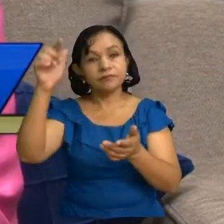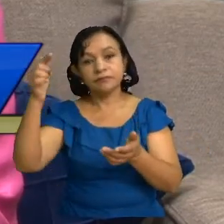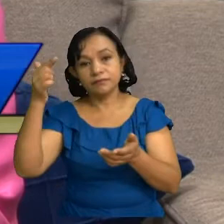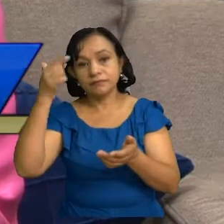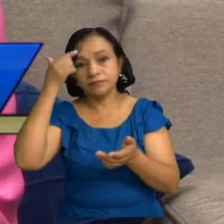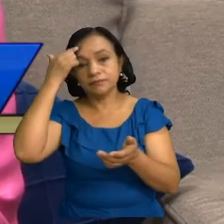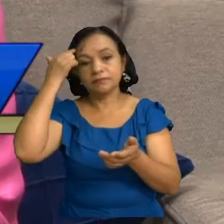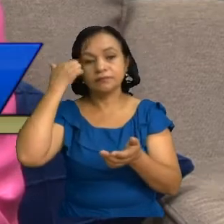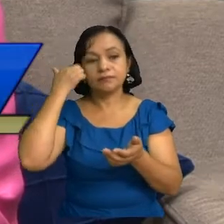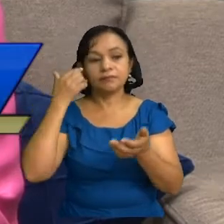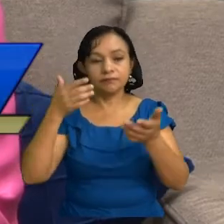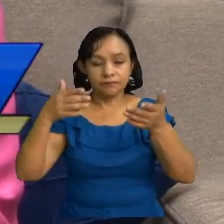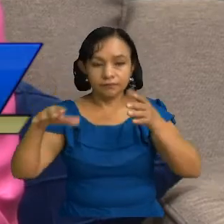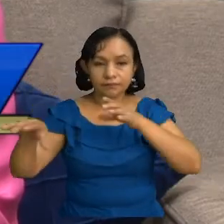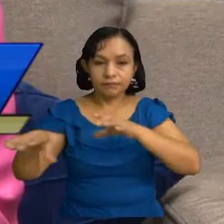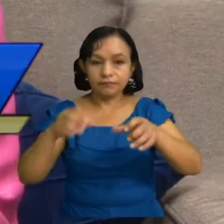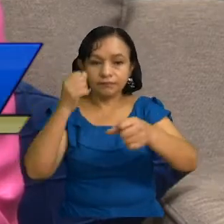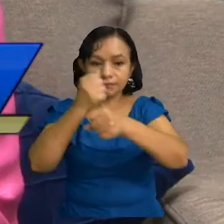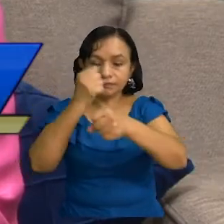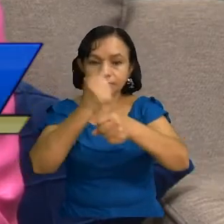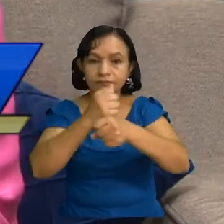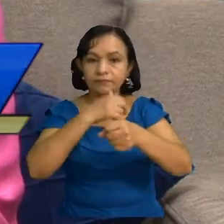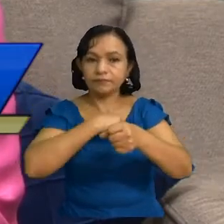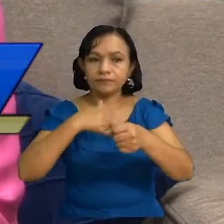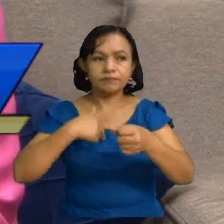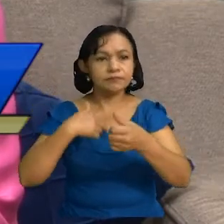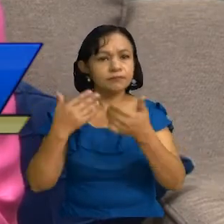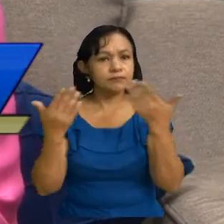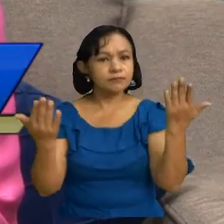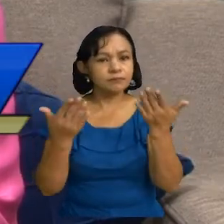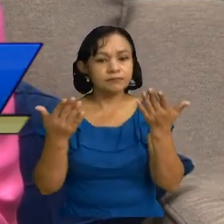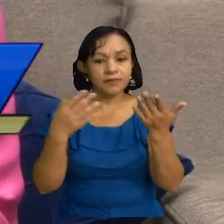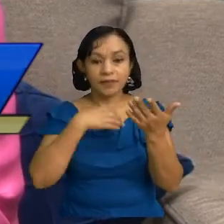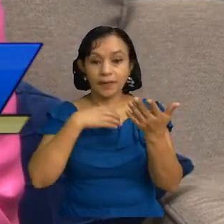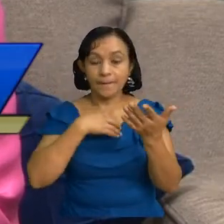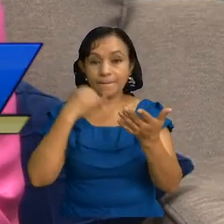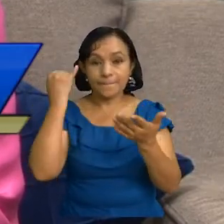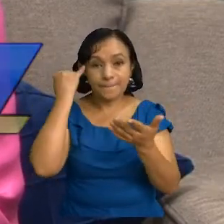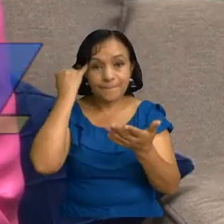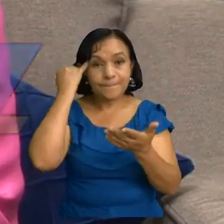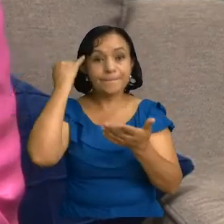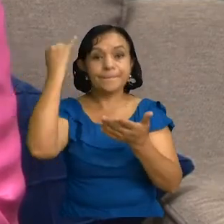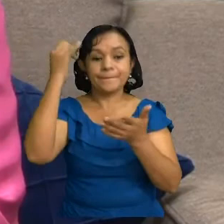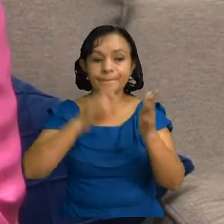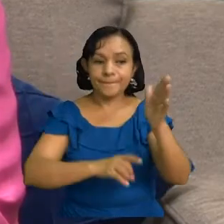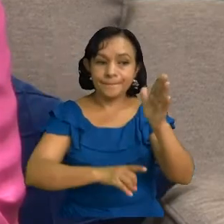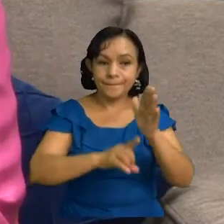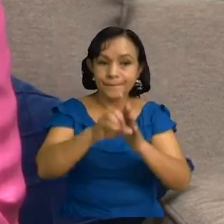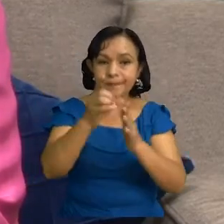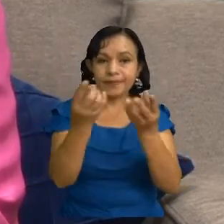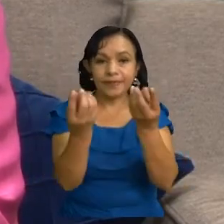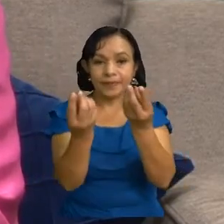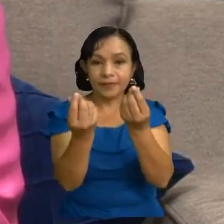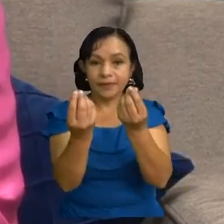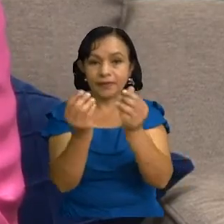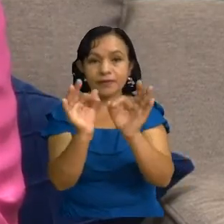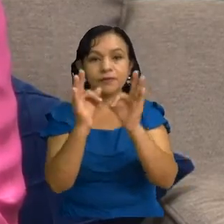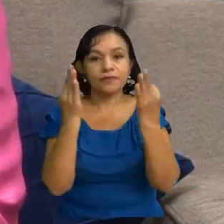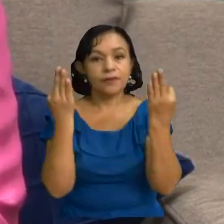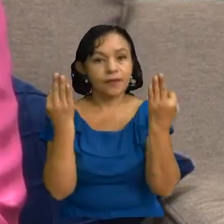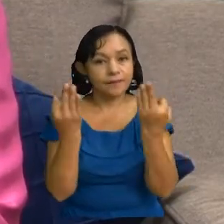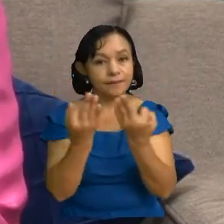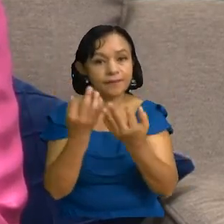promoviendo en el tema del emprendedurismo el tema de la economía familiar el